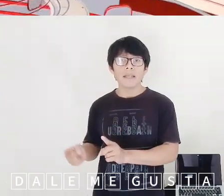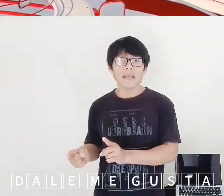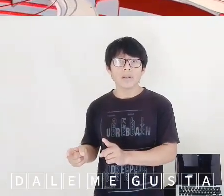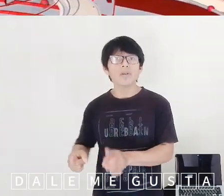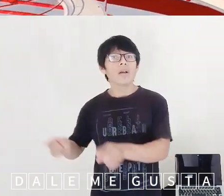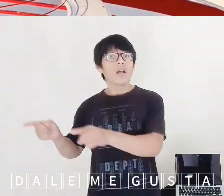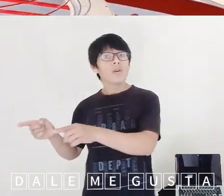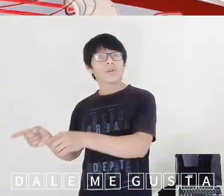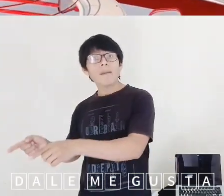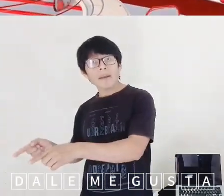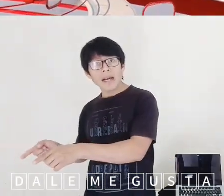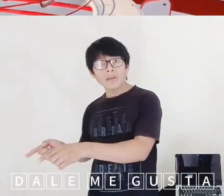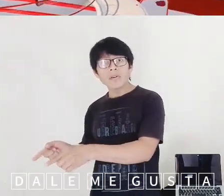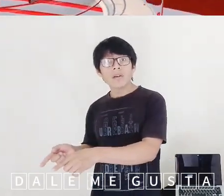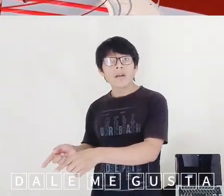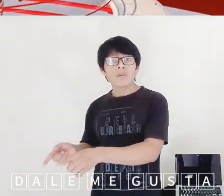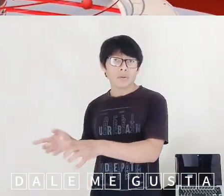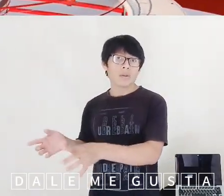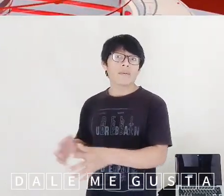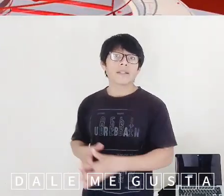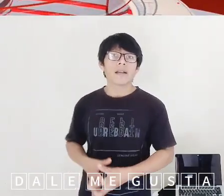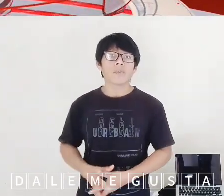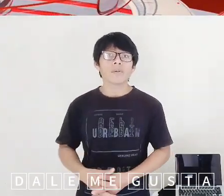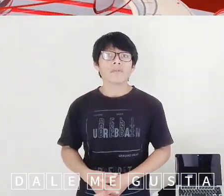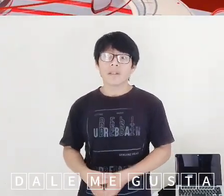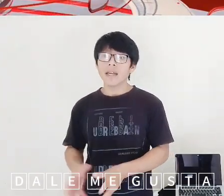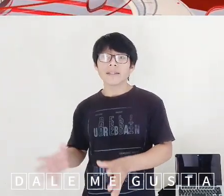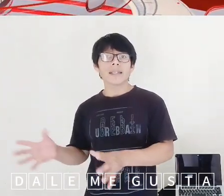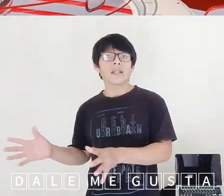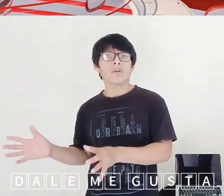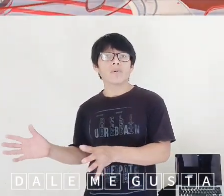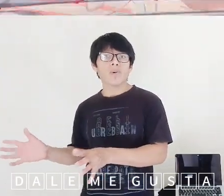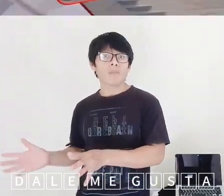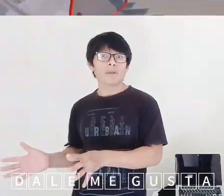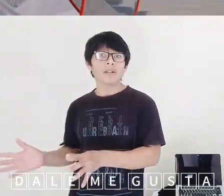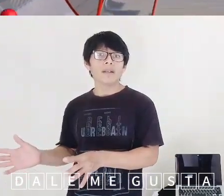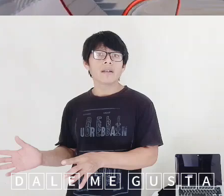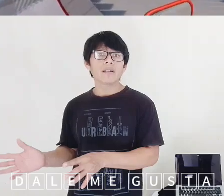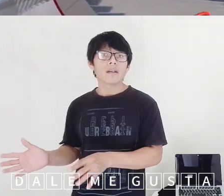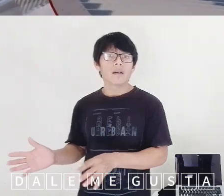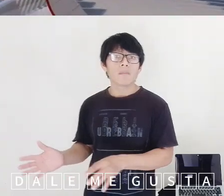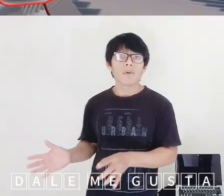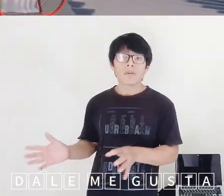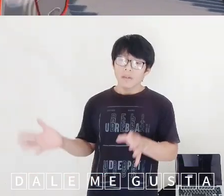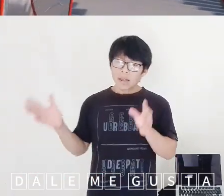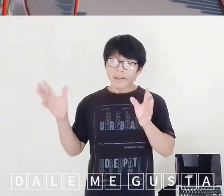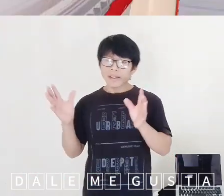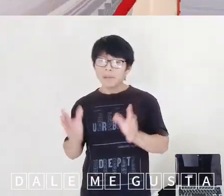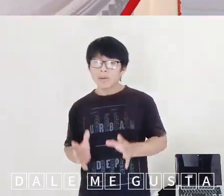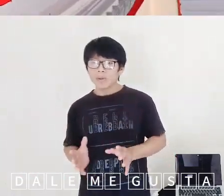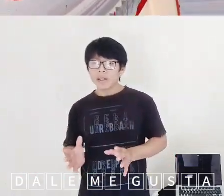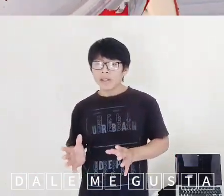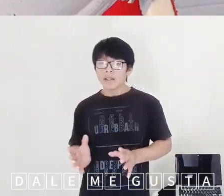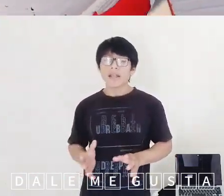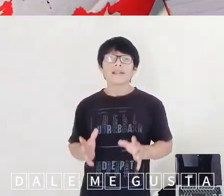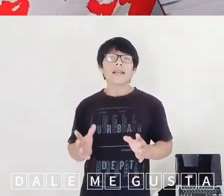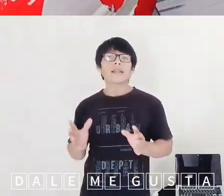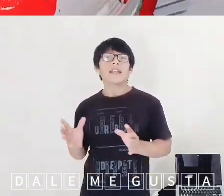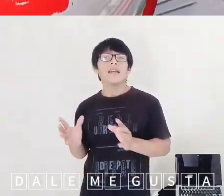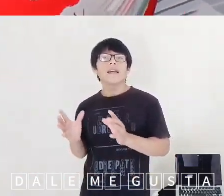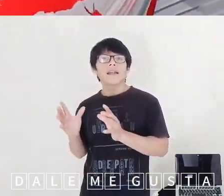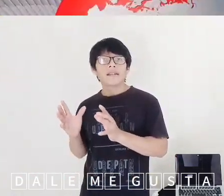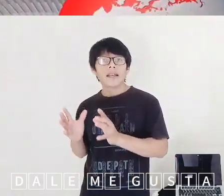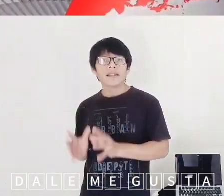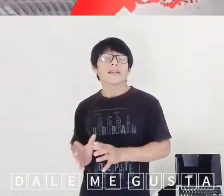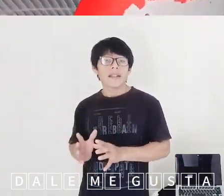y de Peña Nieto, lo está pagando nuestro cabecita de algodón. Y él está haciendo todo lo posible por disminuir la